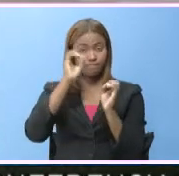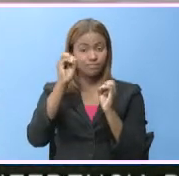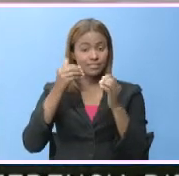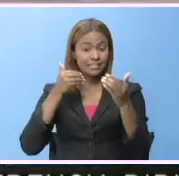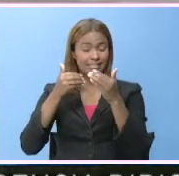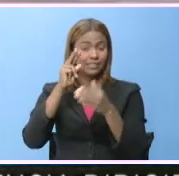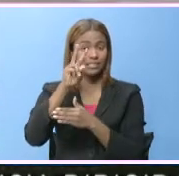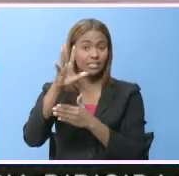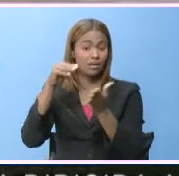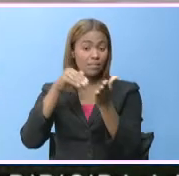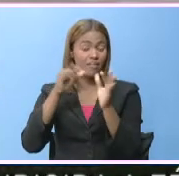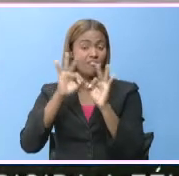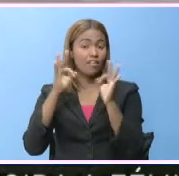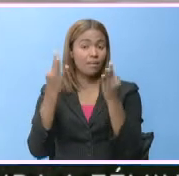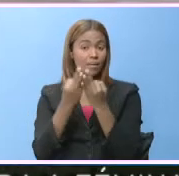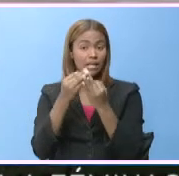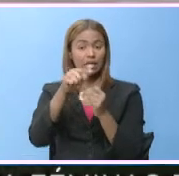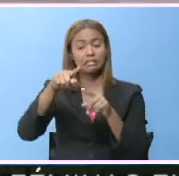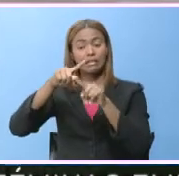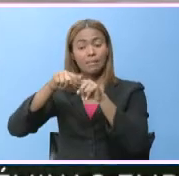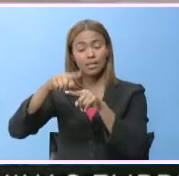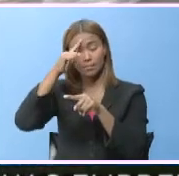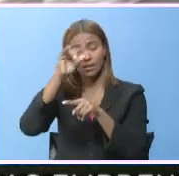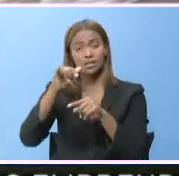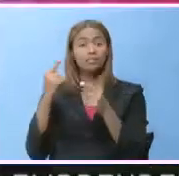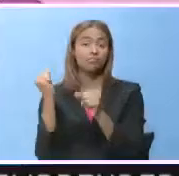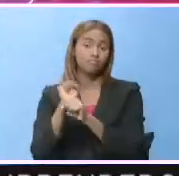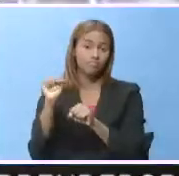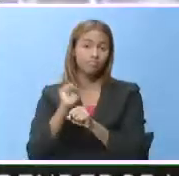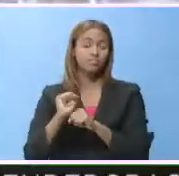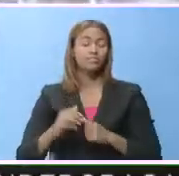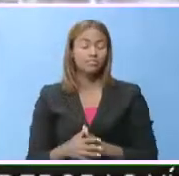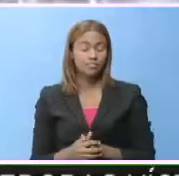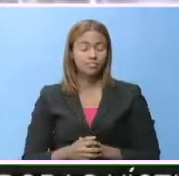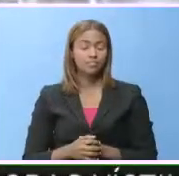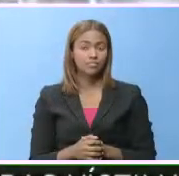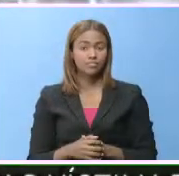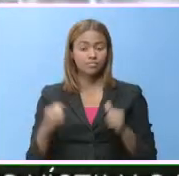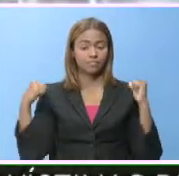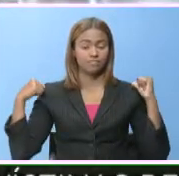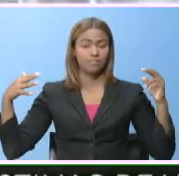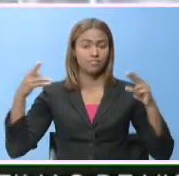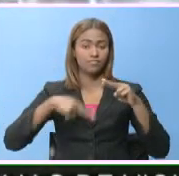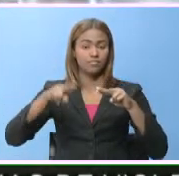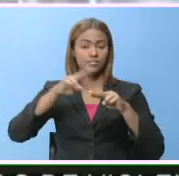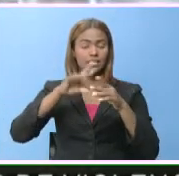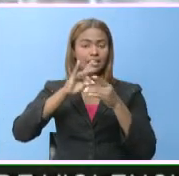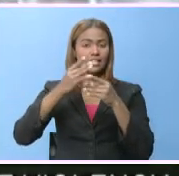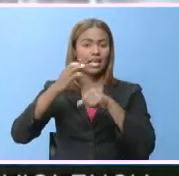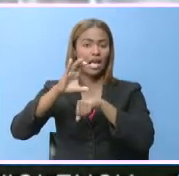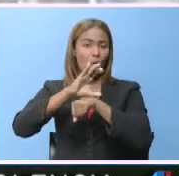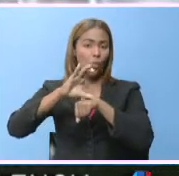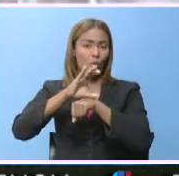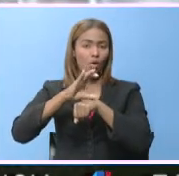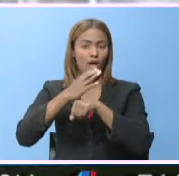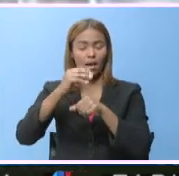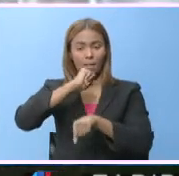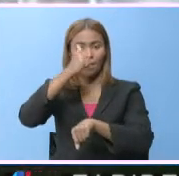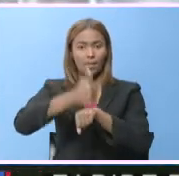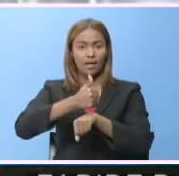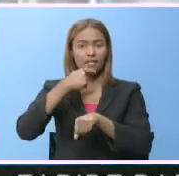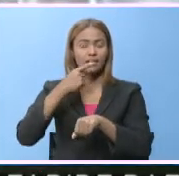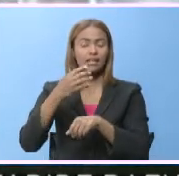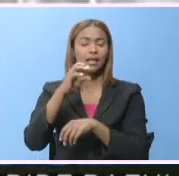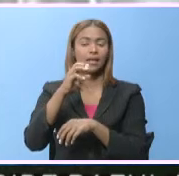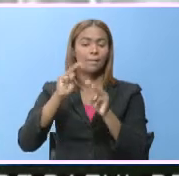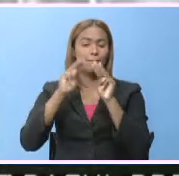de 25.000 familias las que dependen de esa actividad. La Asamblea Nacional de Ecuador aprobó la destitución de la ministra